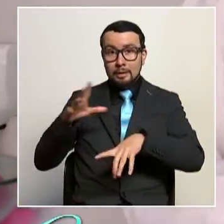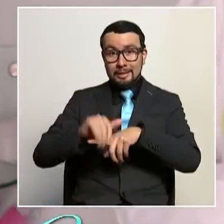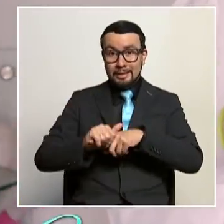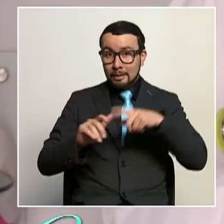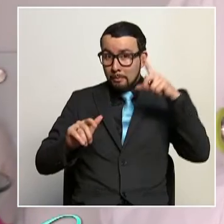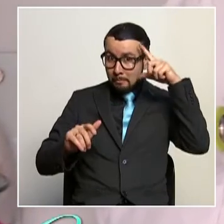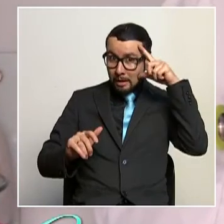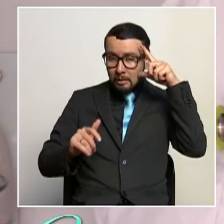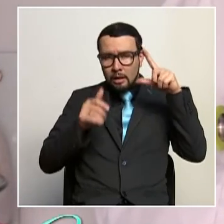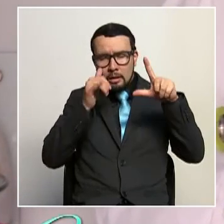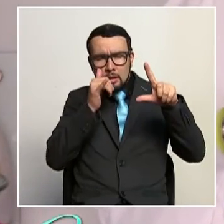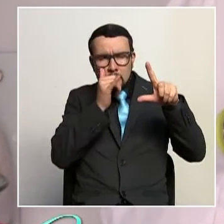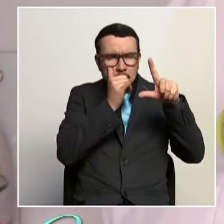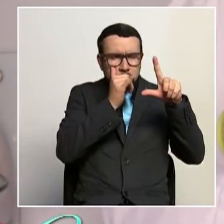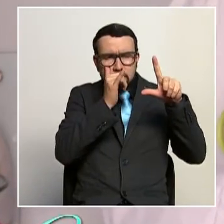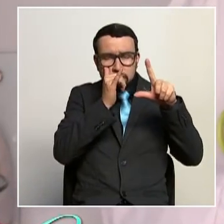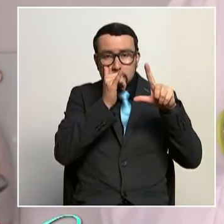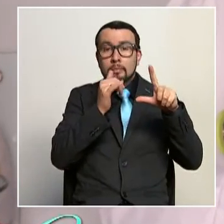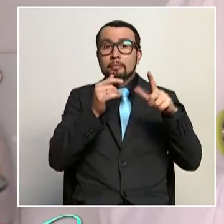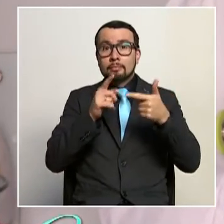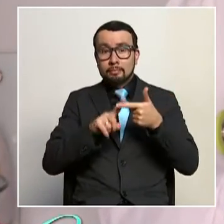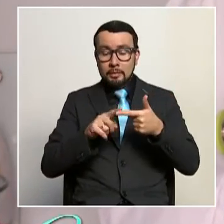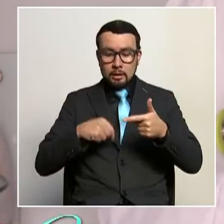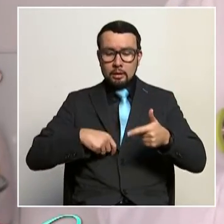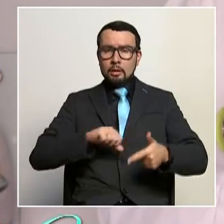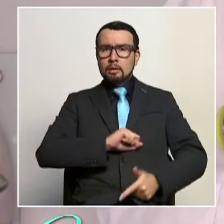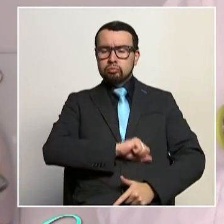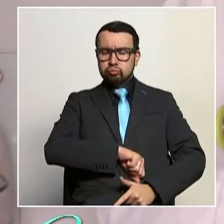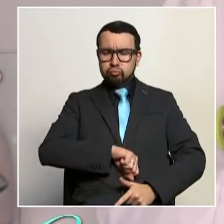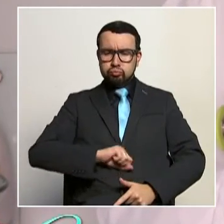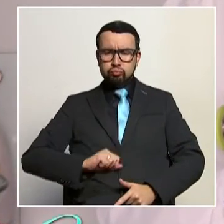que acaban de ver, ecografía transvaginal,